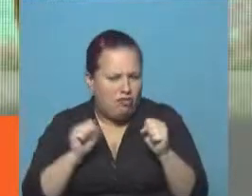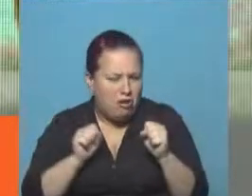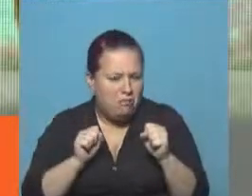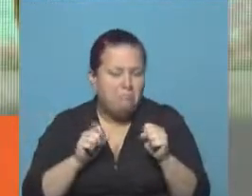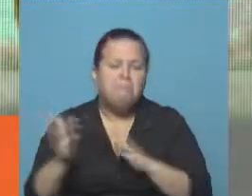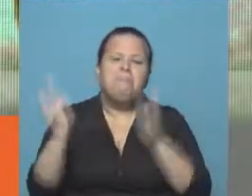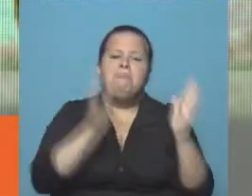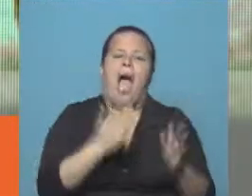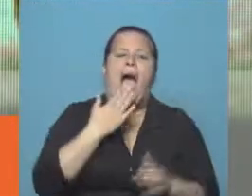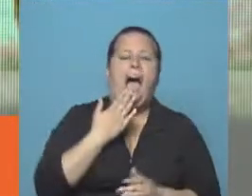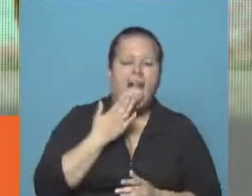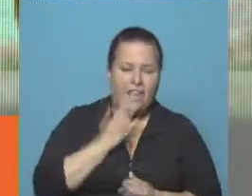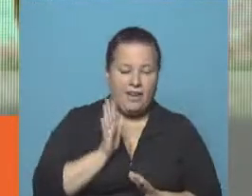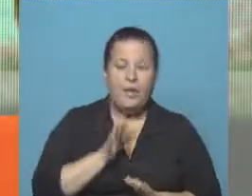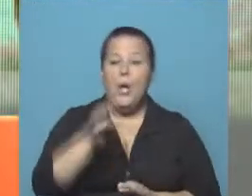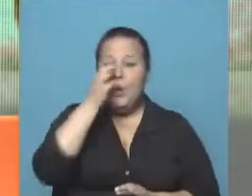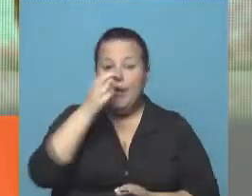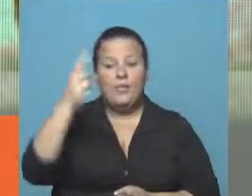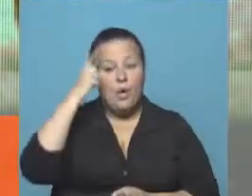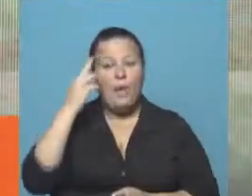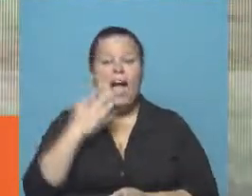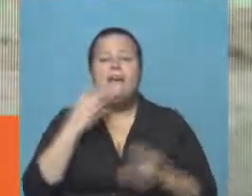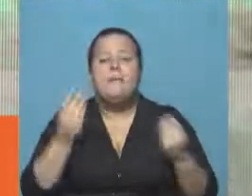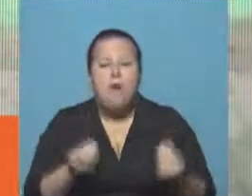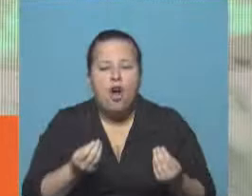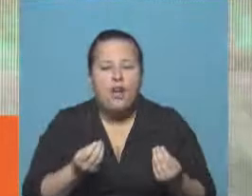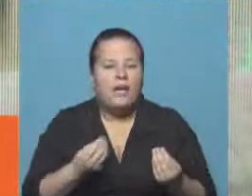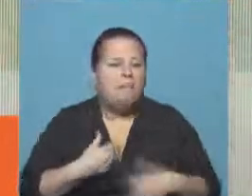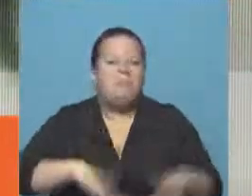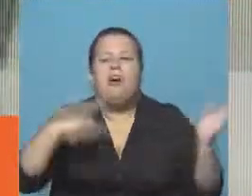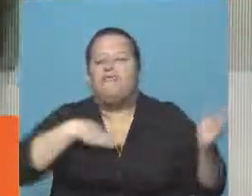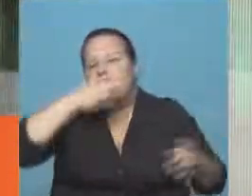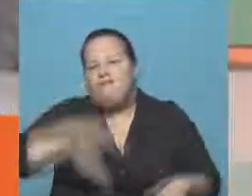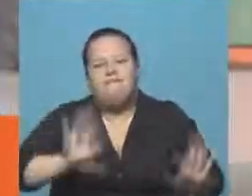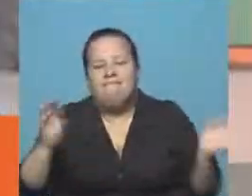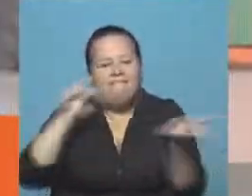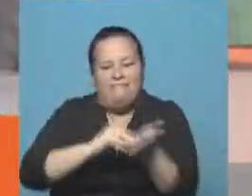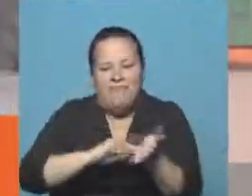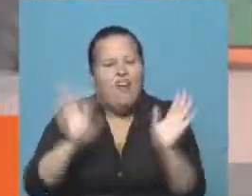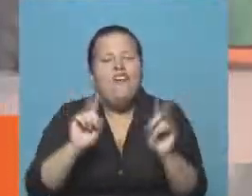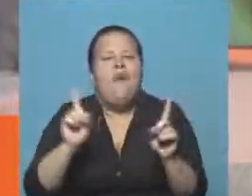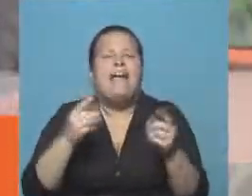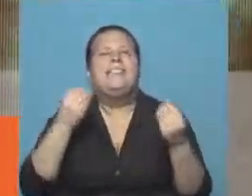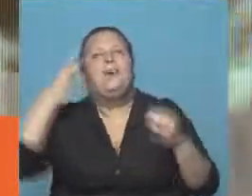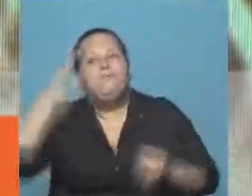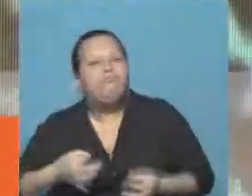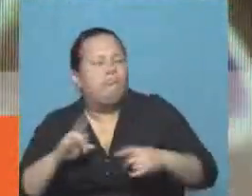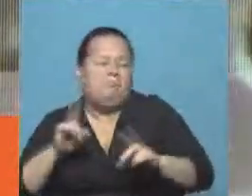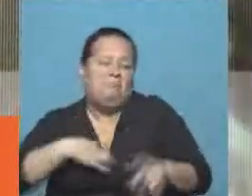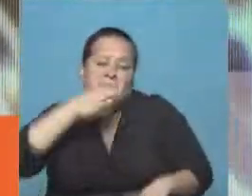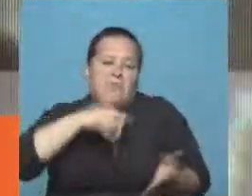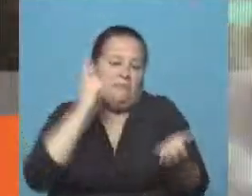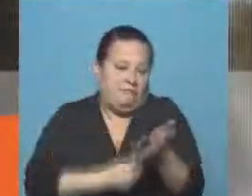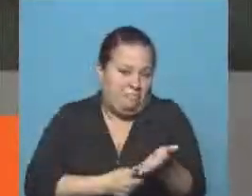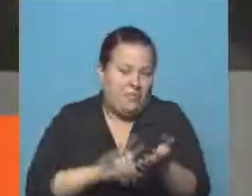La vamos a hacer en abril. Y el 29 de abril, ¿por qué? Porque me piace, así de simple, no hay una razón puntual.